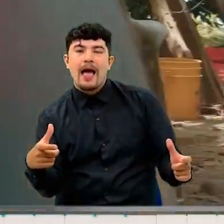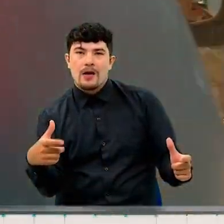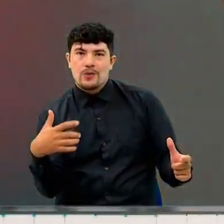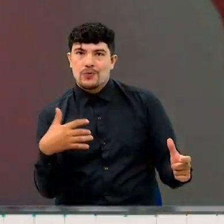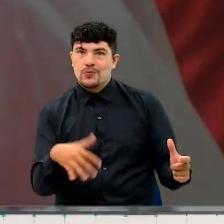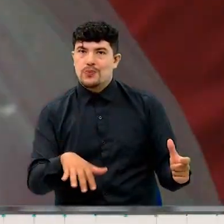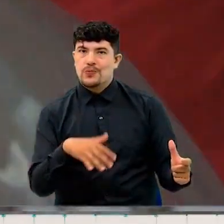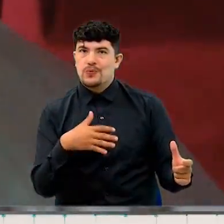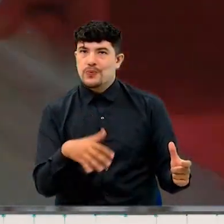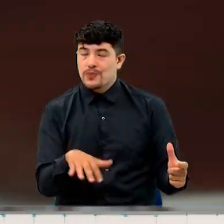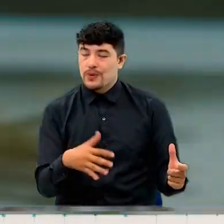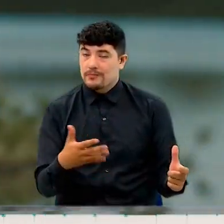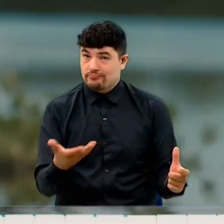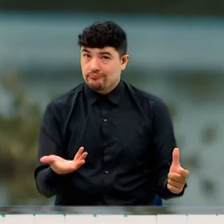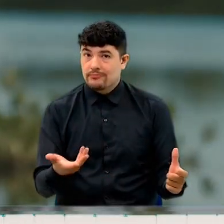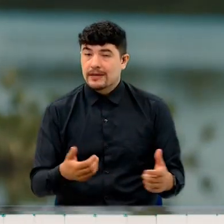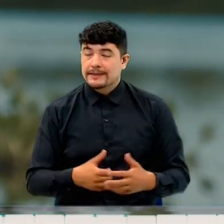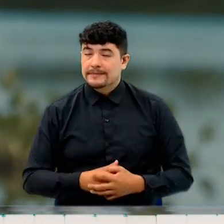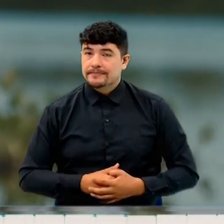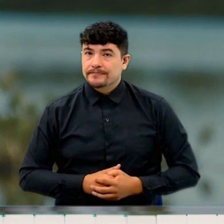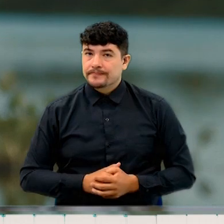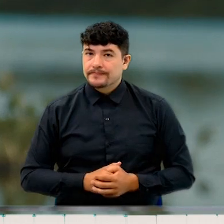como la compensación